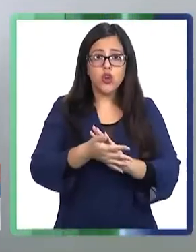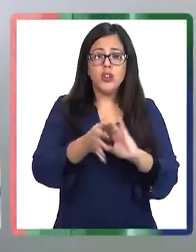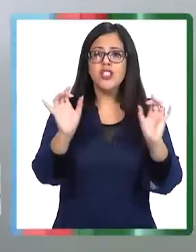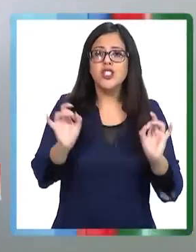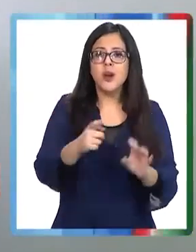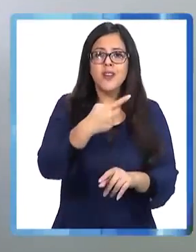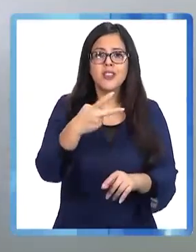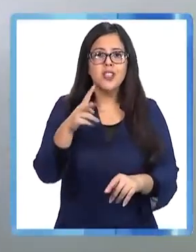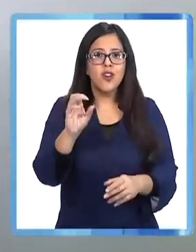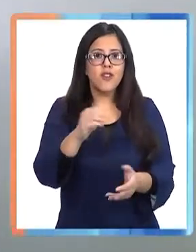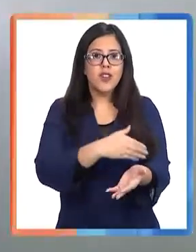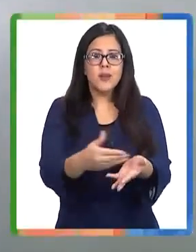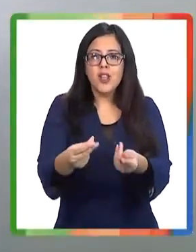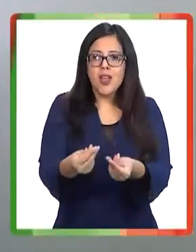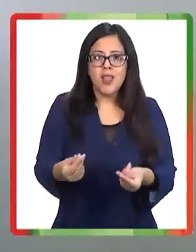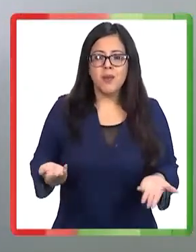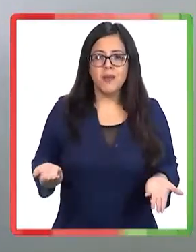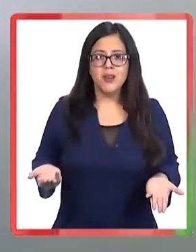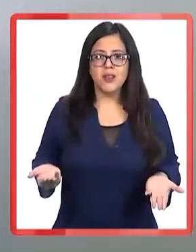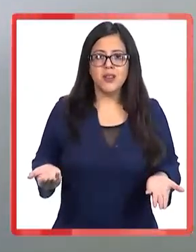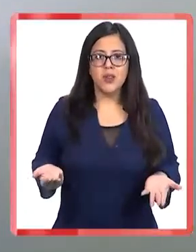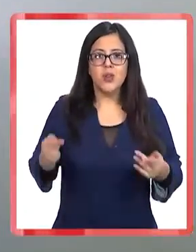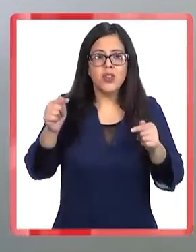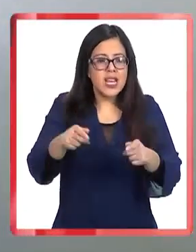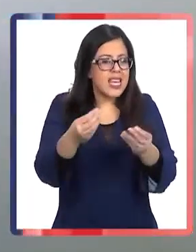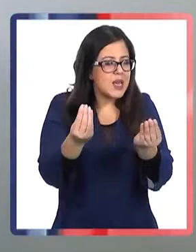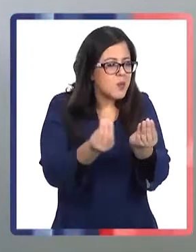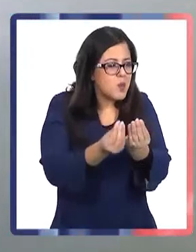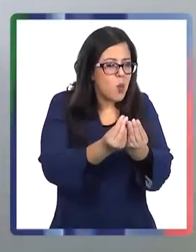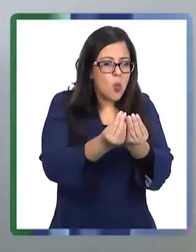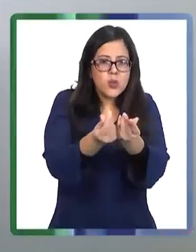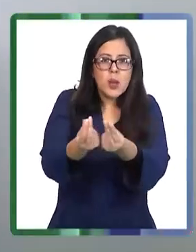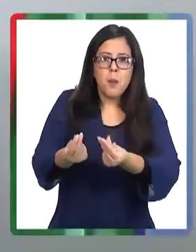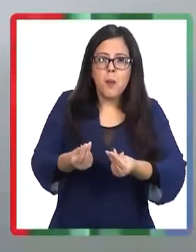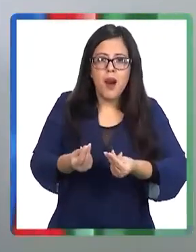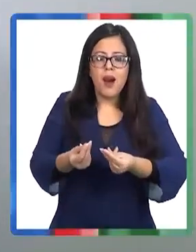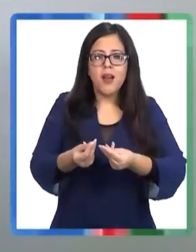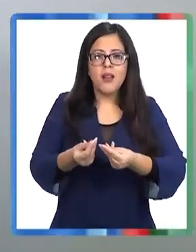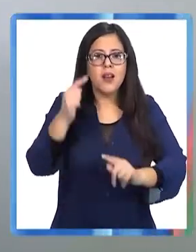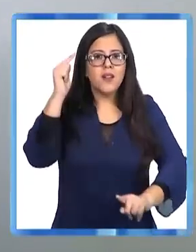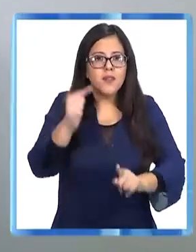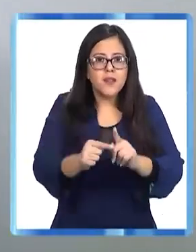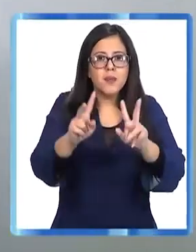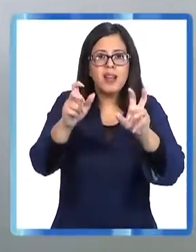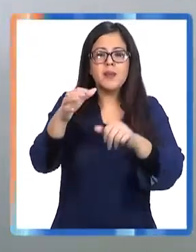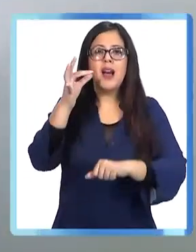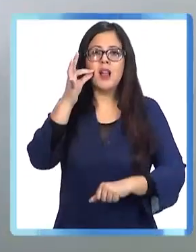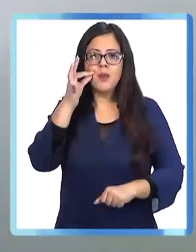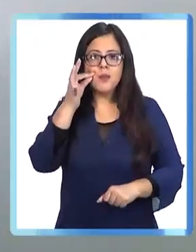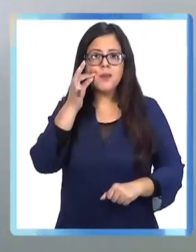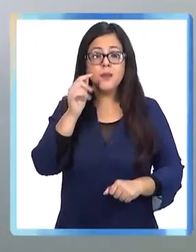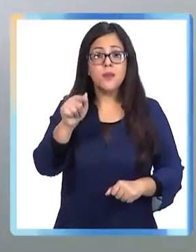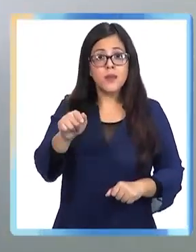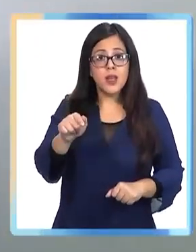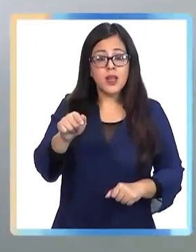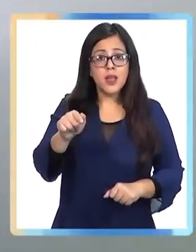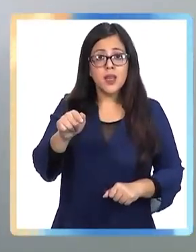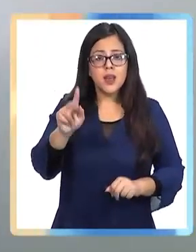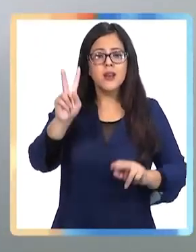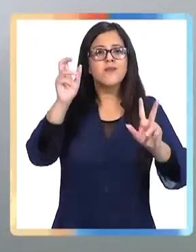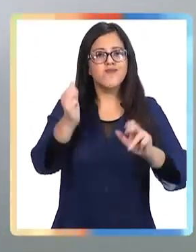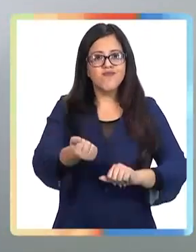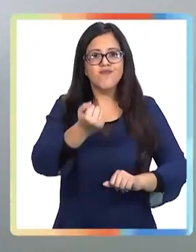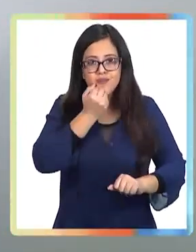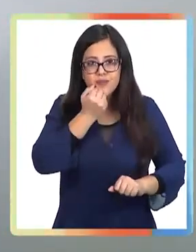hablando solamente de 120 millones de pesos. Y han destinado miles de millones de pesos para labores humanitarias. Ahí creo que hay una